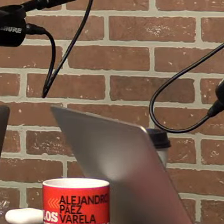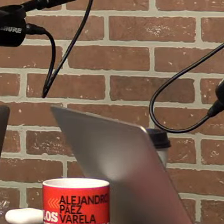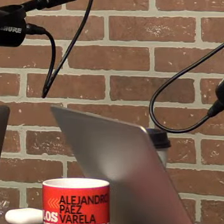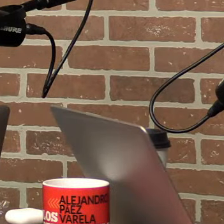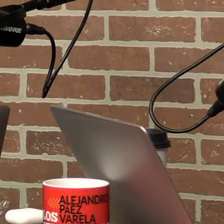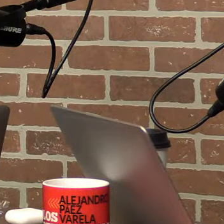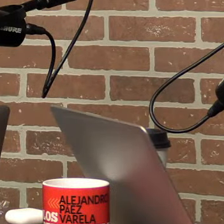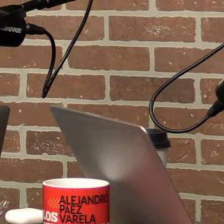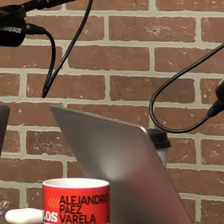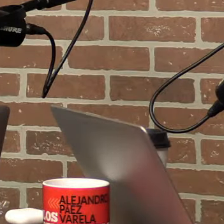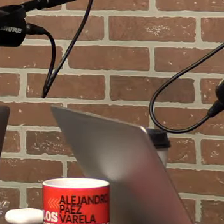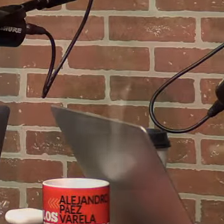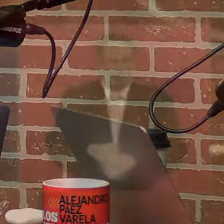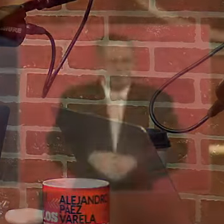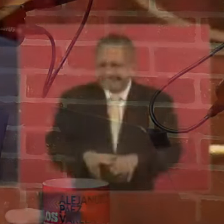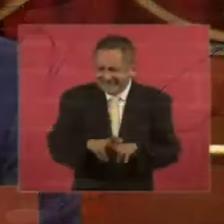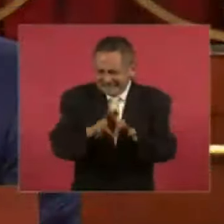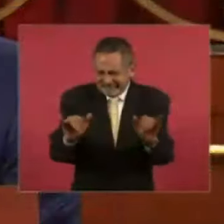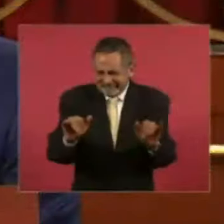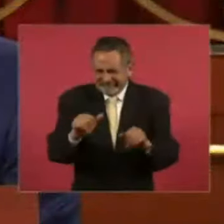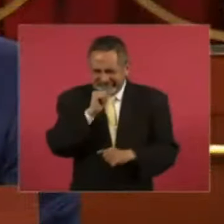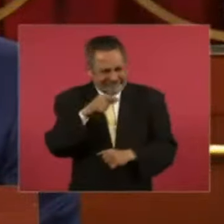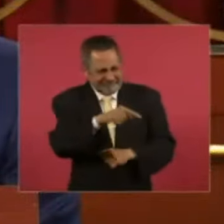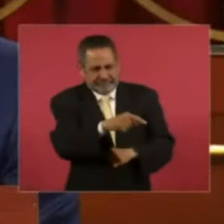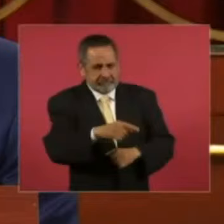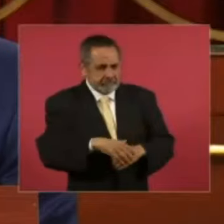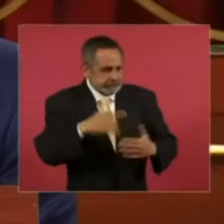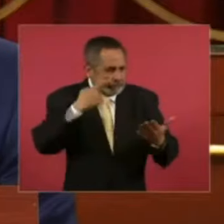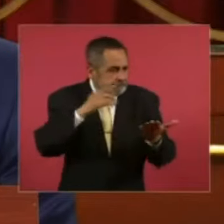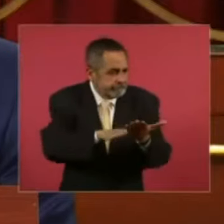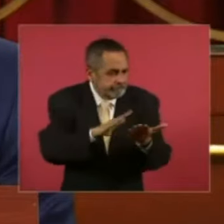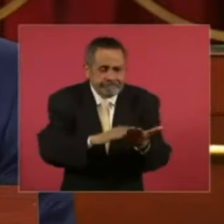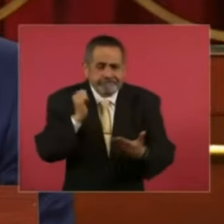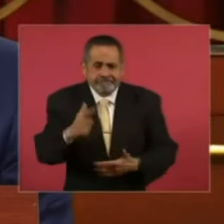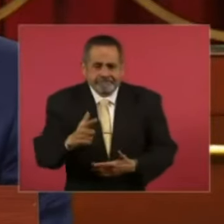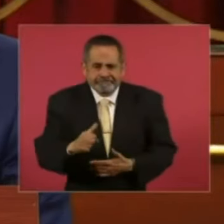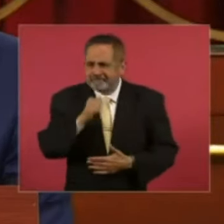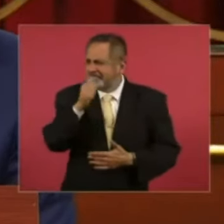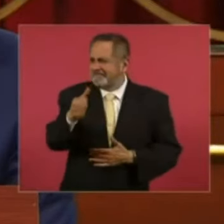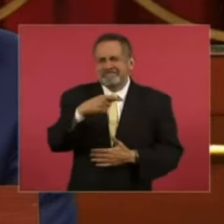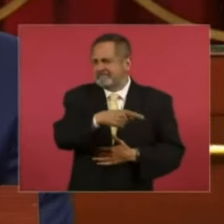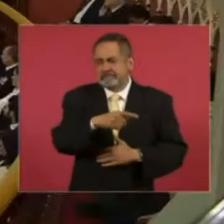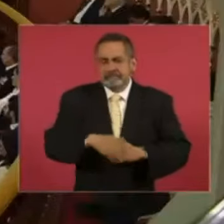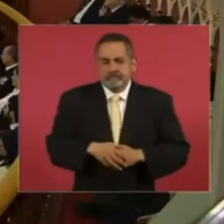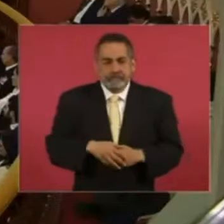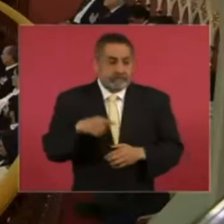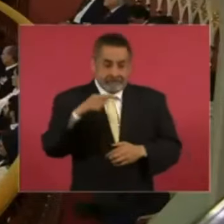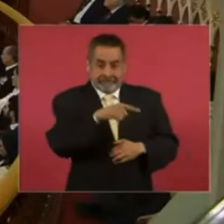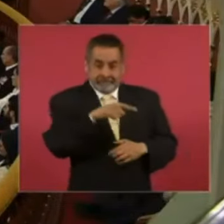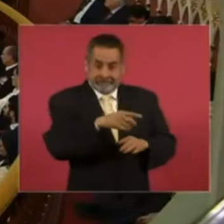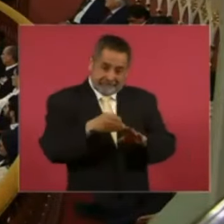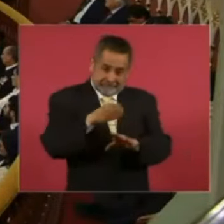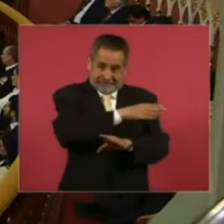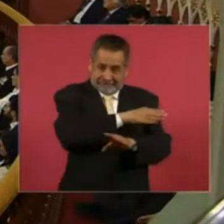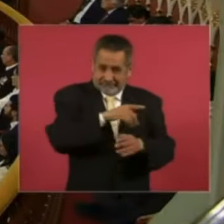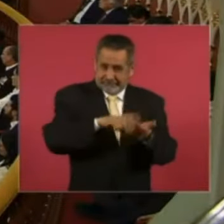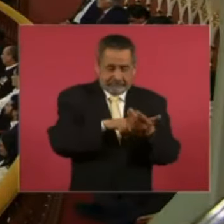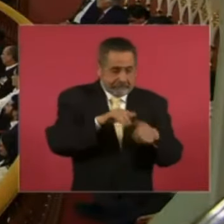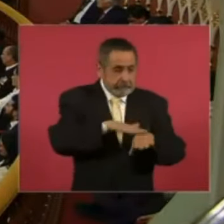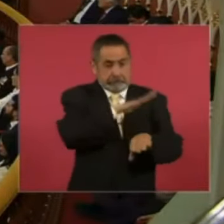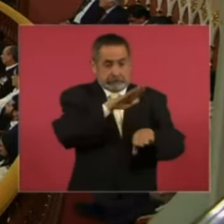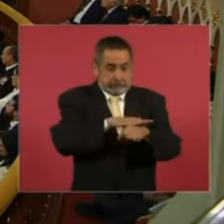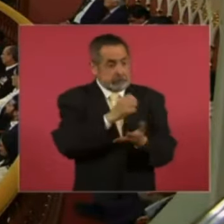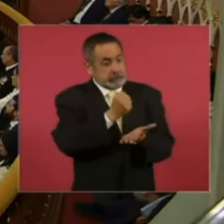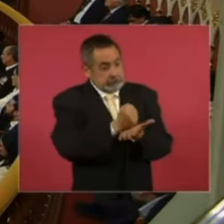plantea el reconocimiento a los pueblos y comunidades indígenas y a los pueblos afromexicanos